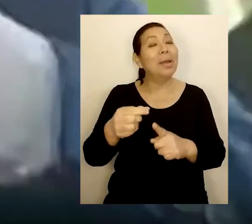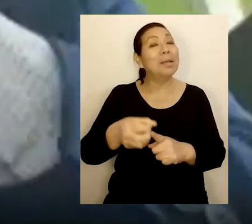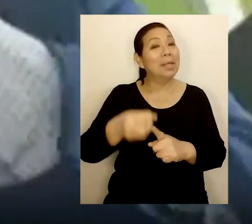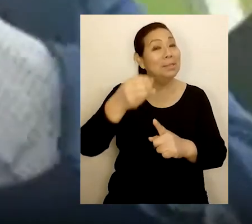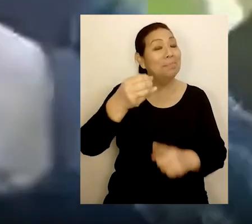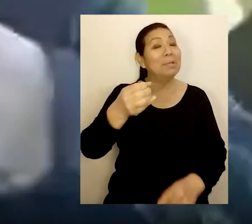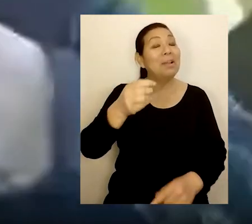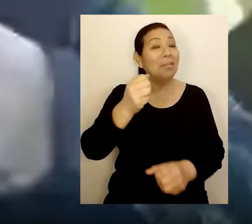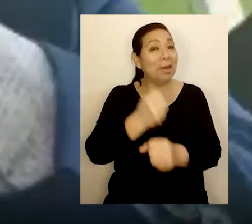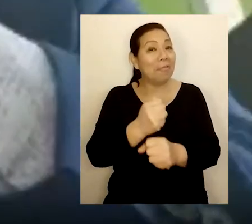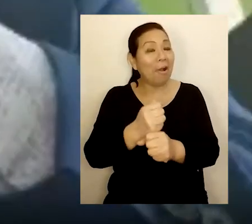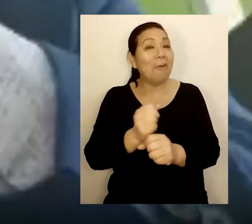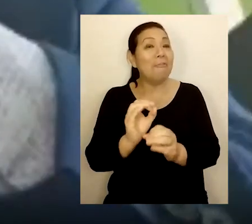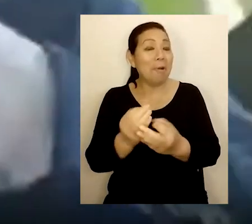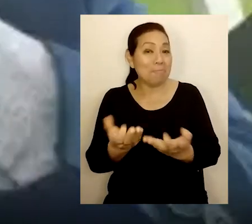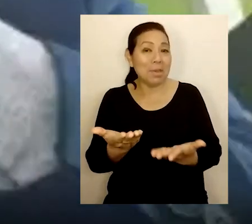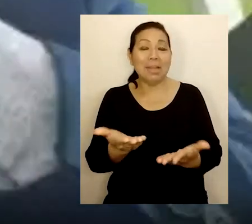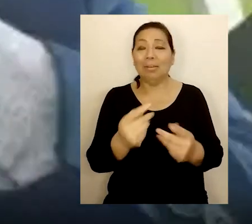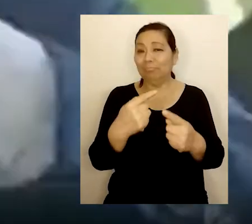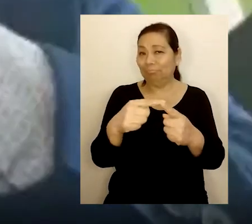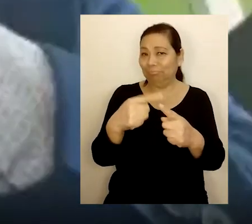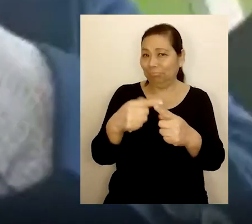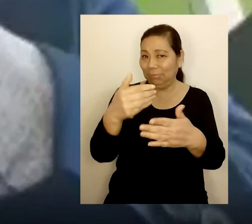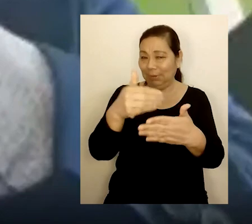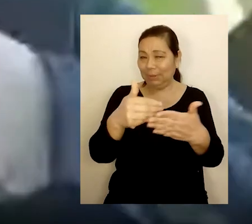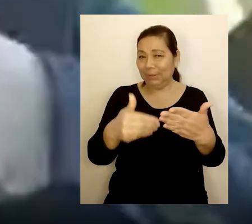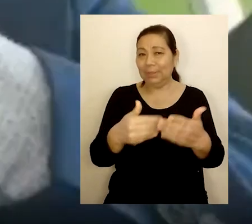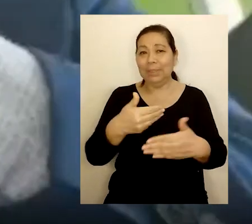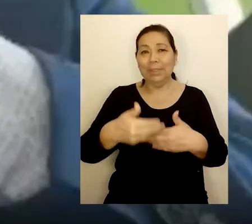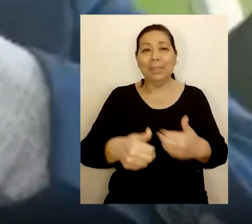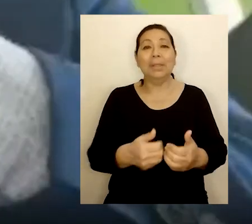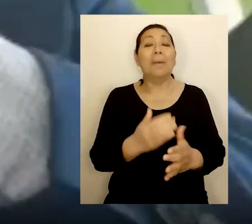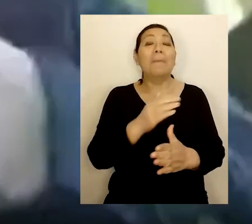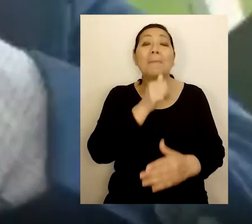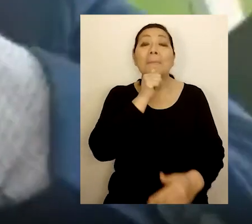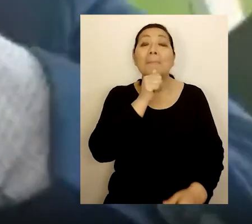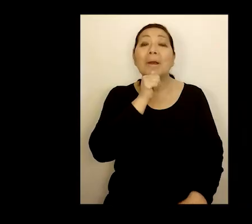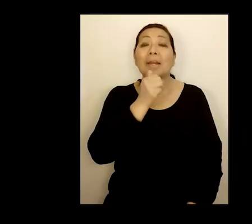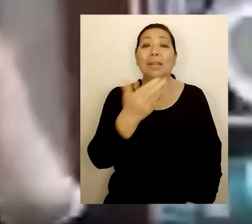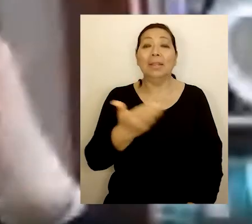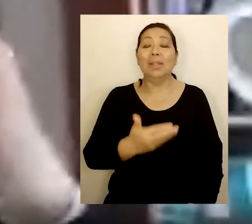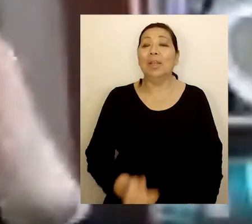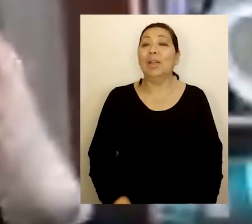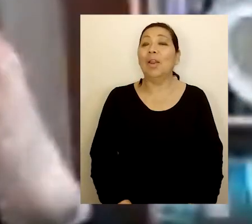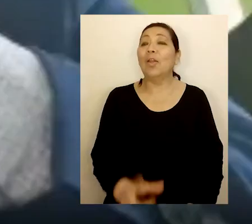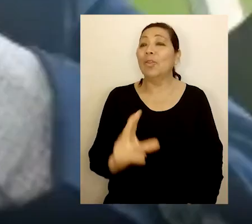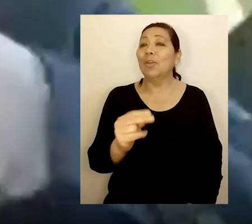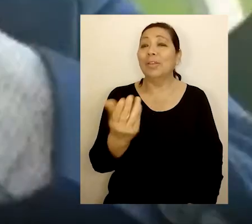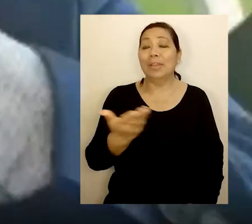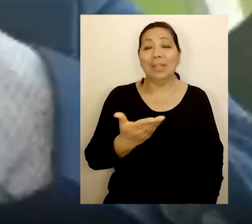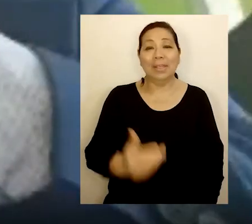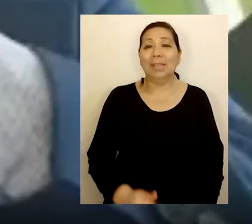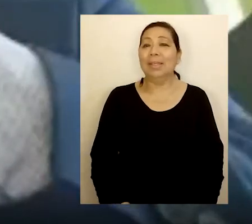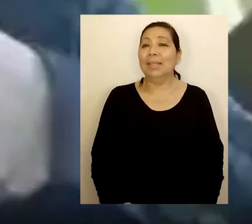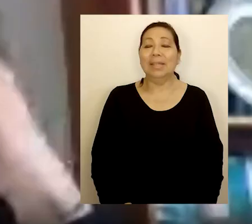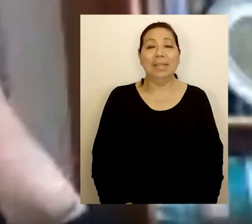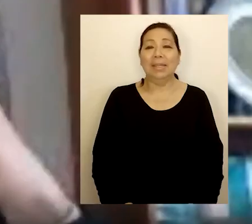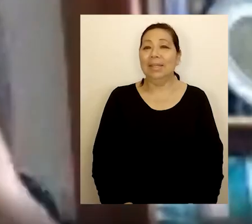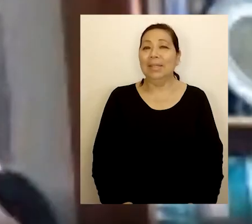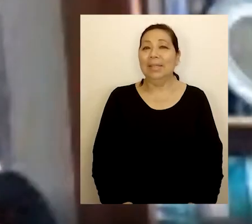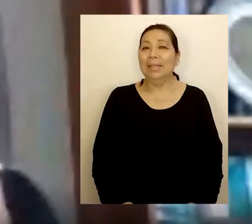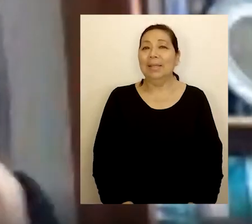especialidades, especialidad laboral, familiar y también hay procesos contenciosos. Y este proceso en particular se resolvió en un proceso de contencioso